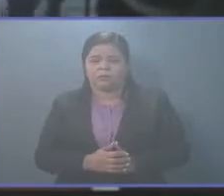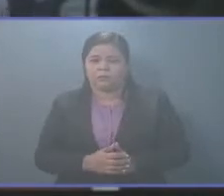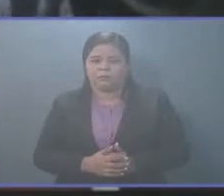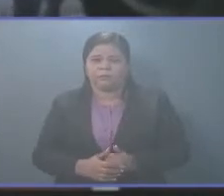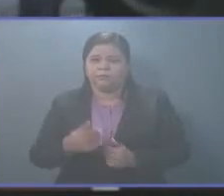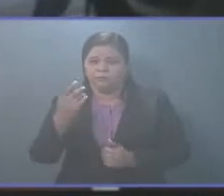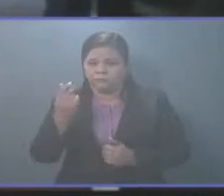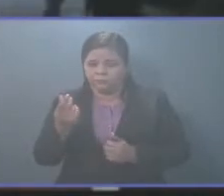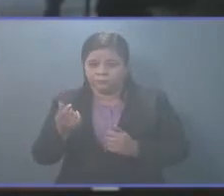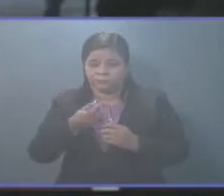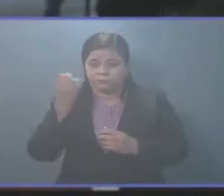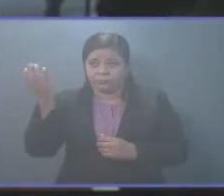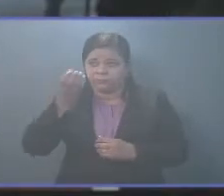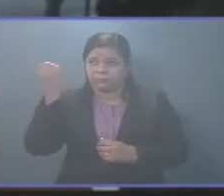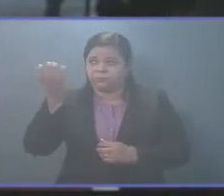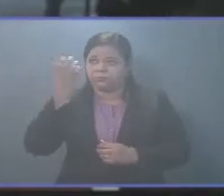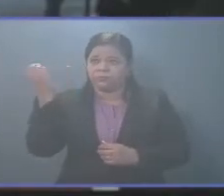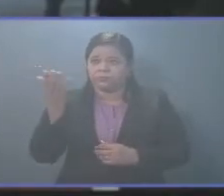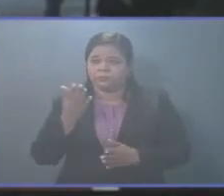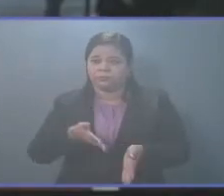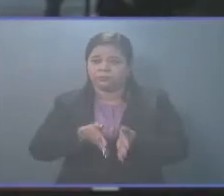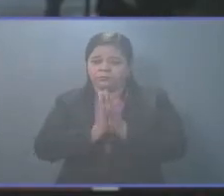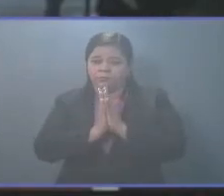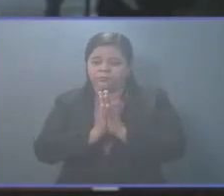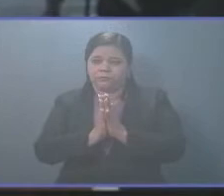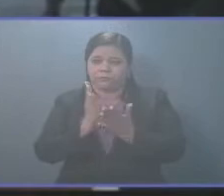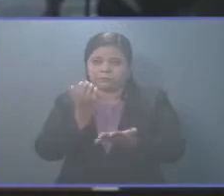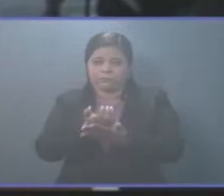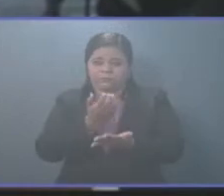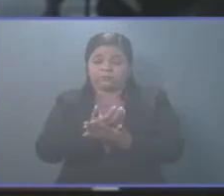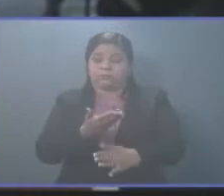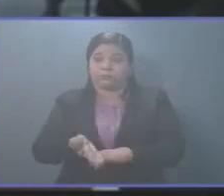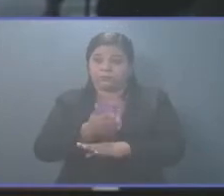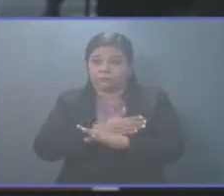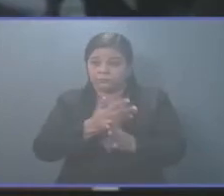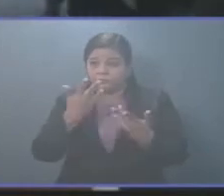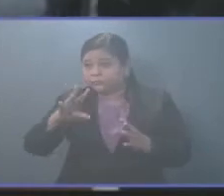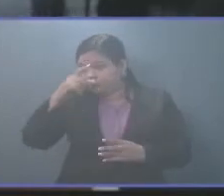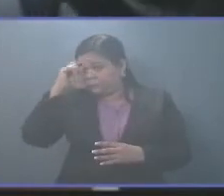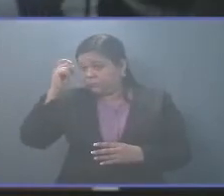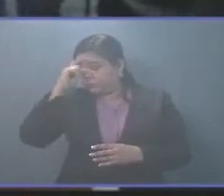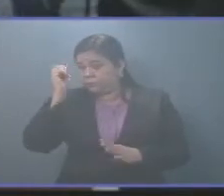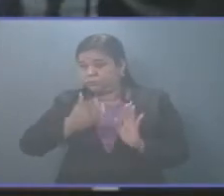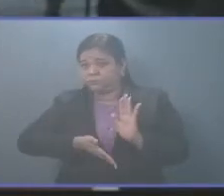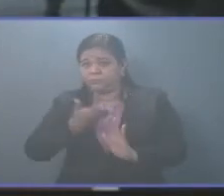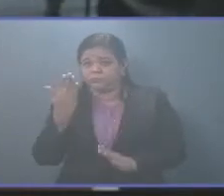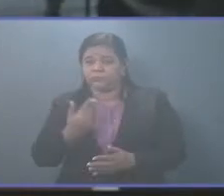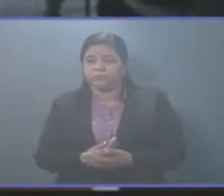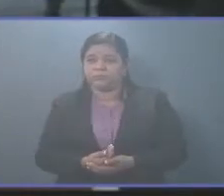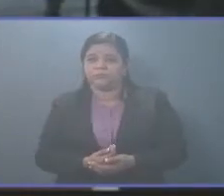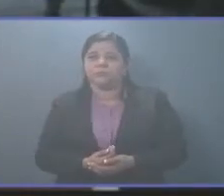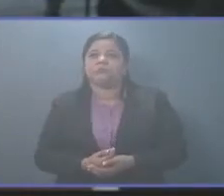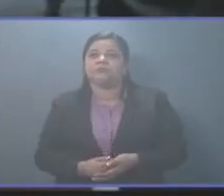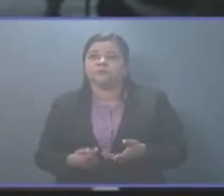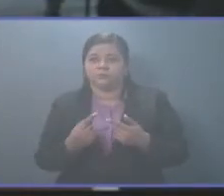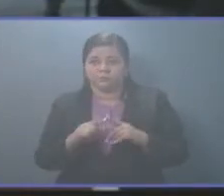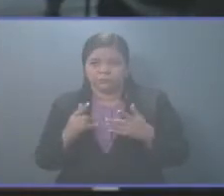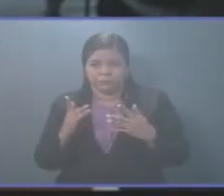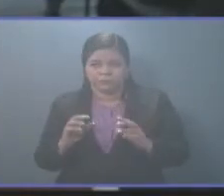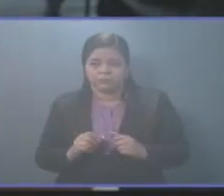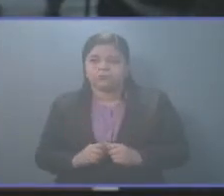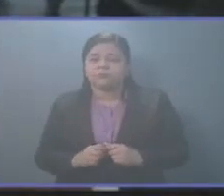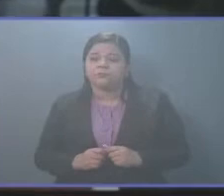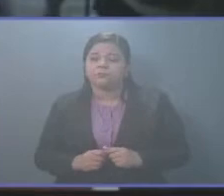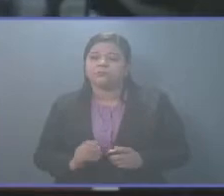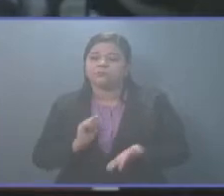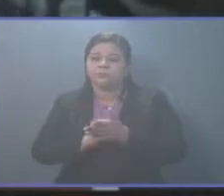del Fondo de Emergencia, Recuperación y Reconstrucción Económica ha funcionado. En consecuencia, tampoco hay indicios de que haya cumplido con el mandato